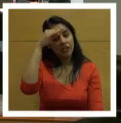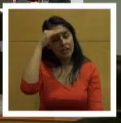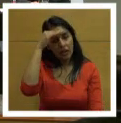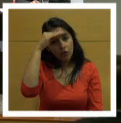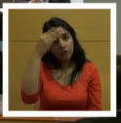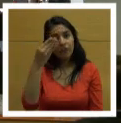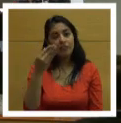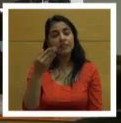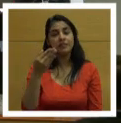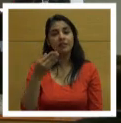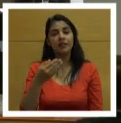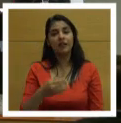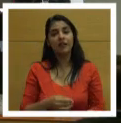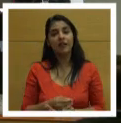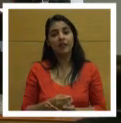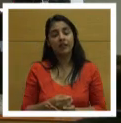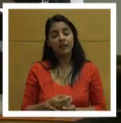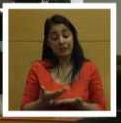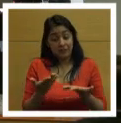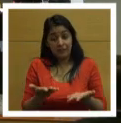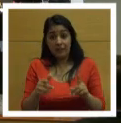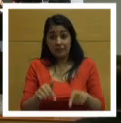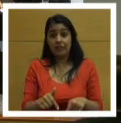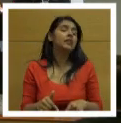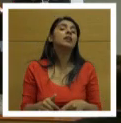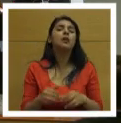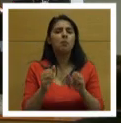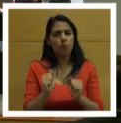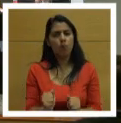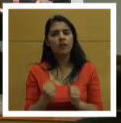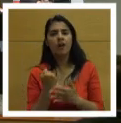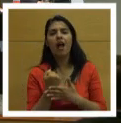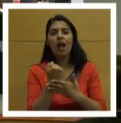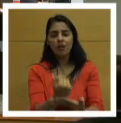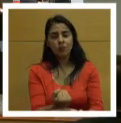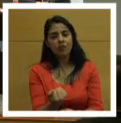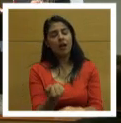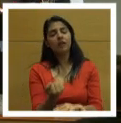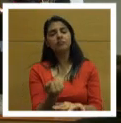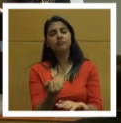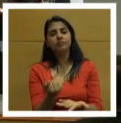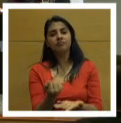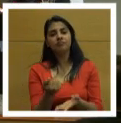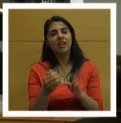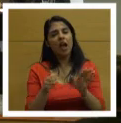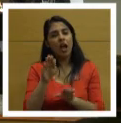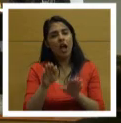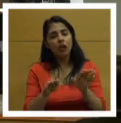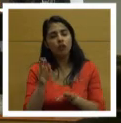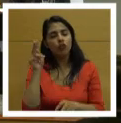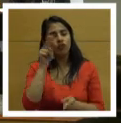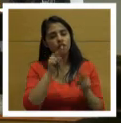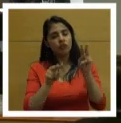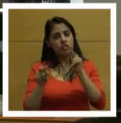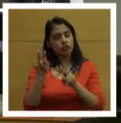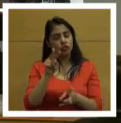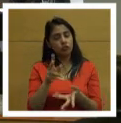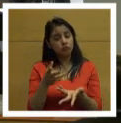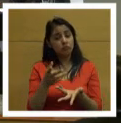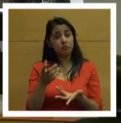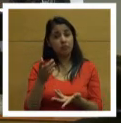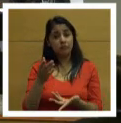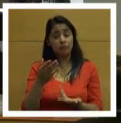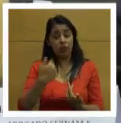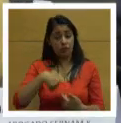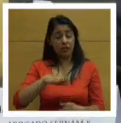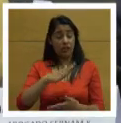digamos, de estar aquí, de poder aportar un poco algo de la visión de lo que uno ha